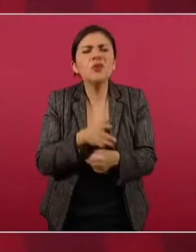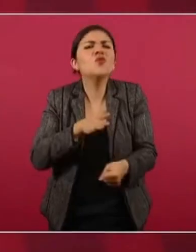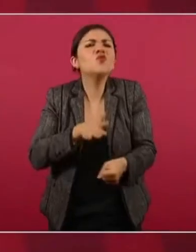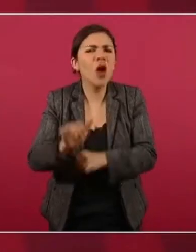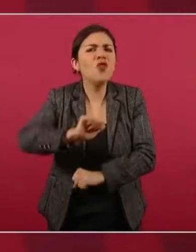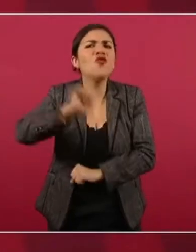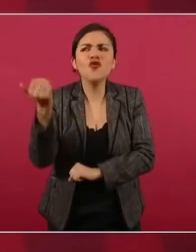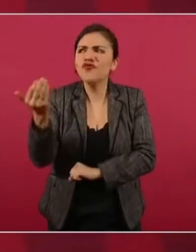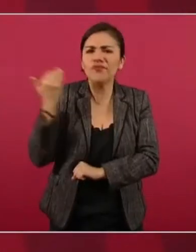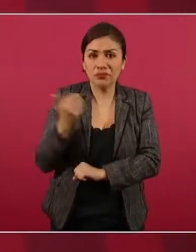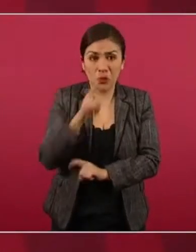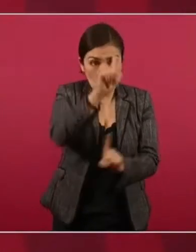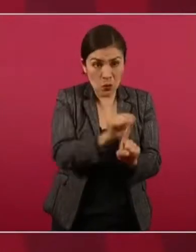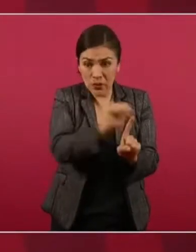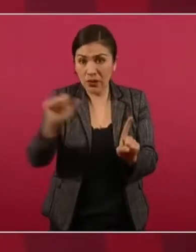de lunes a viernes?